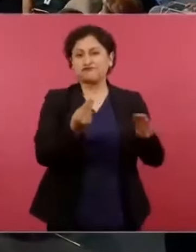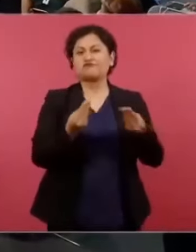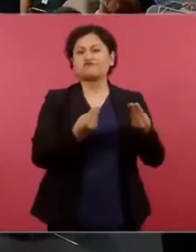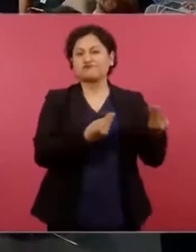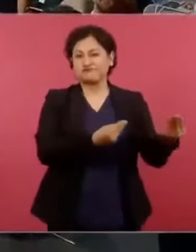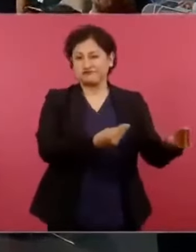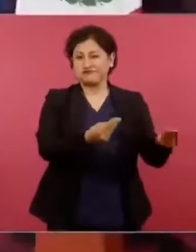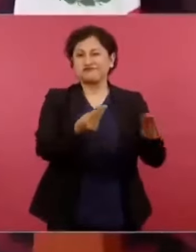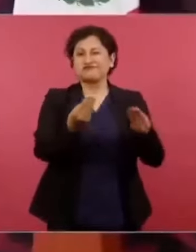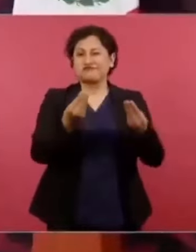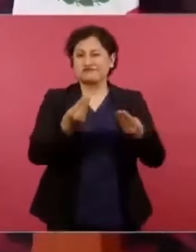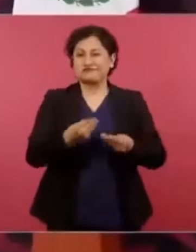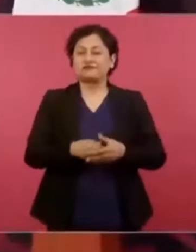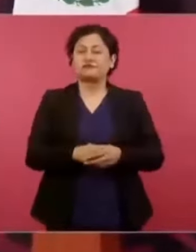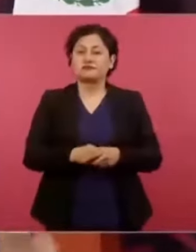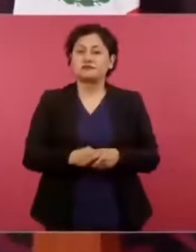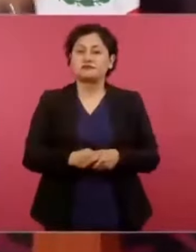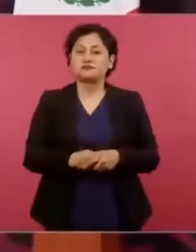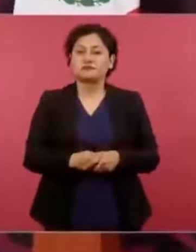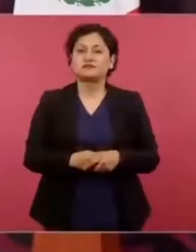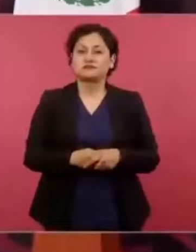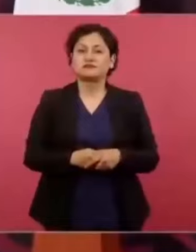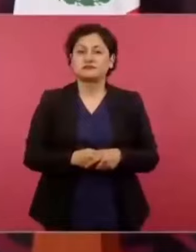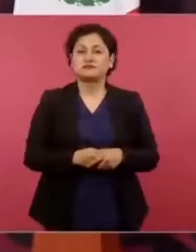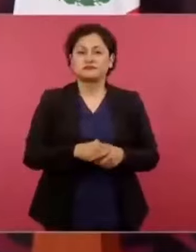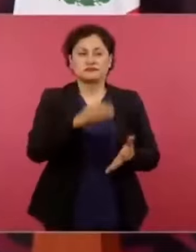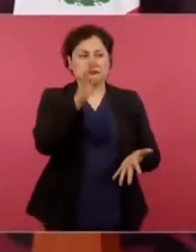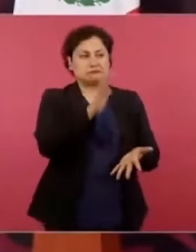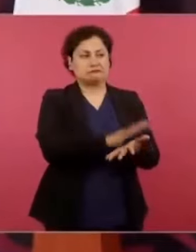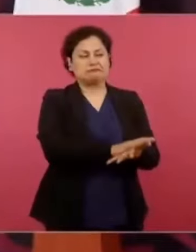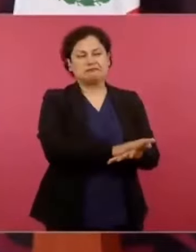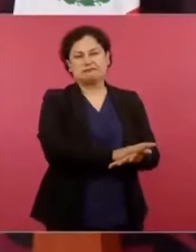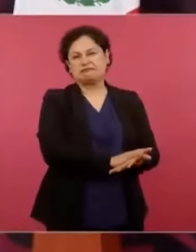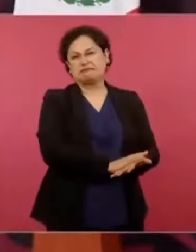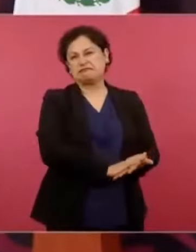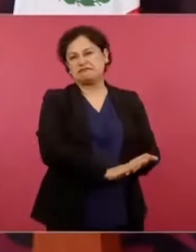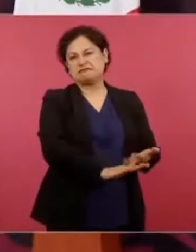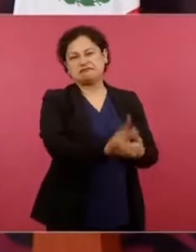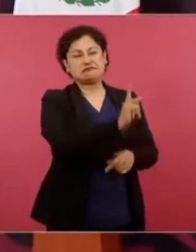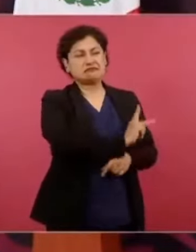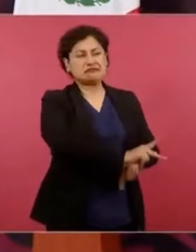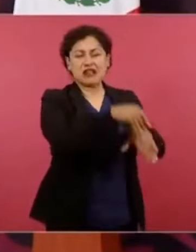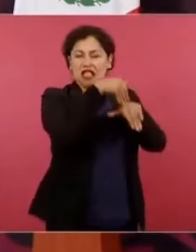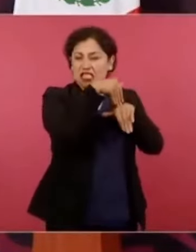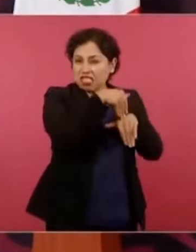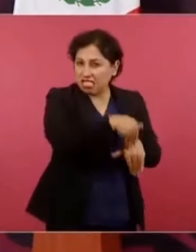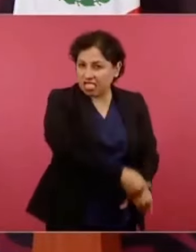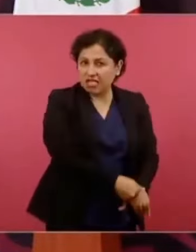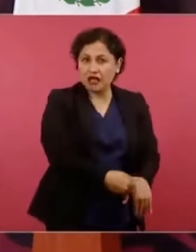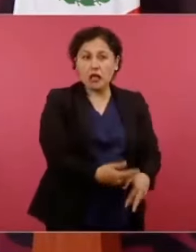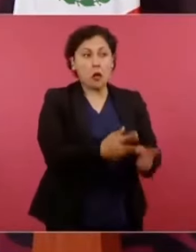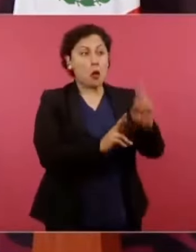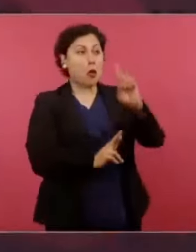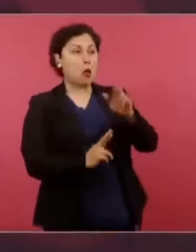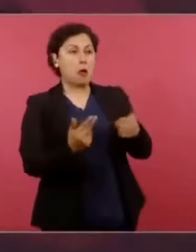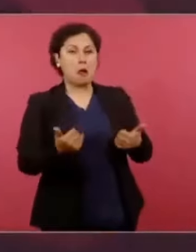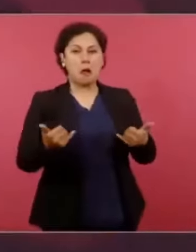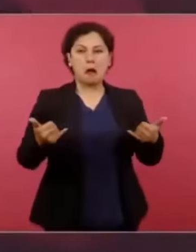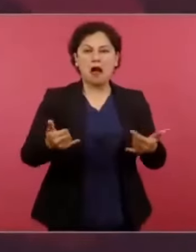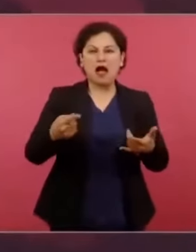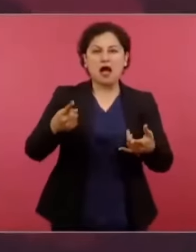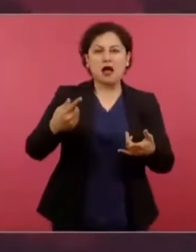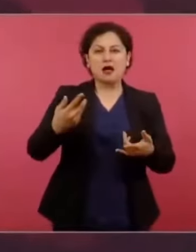masiva. No quedó nadie. Y se metieron a cooptar